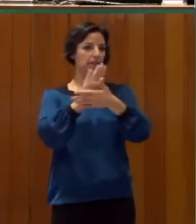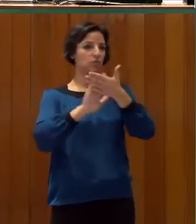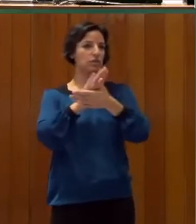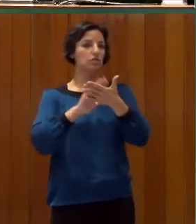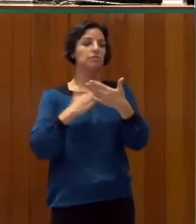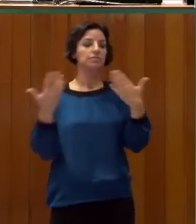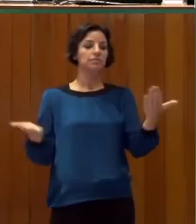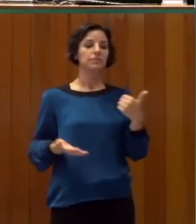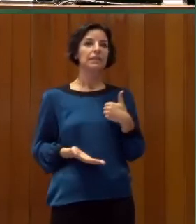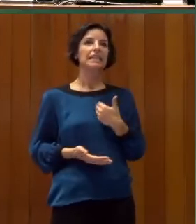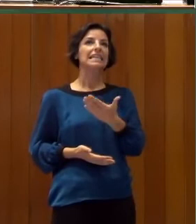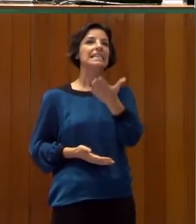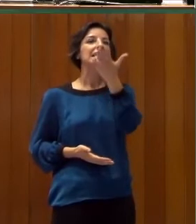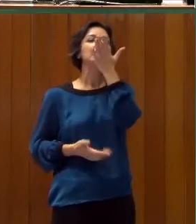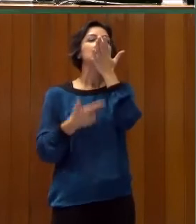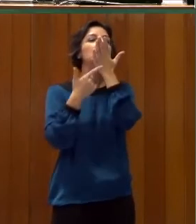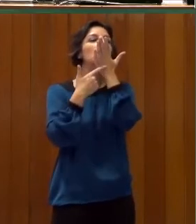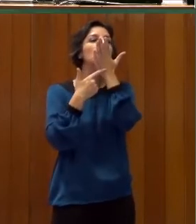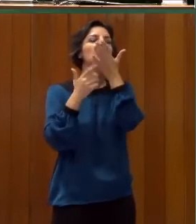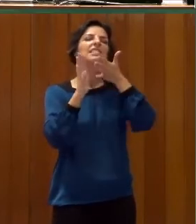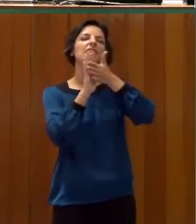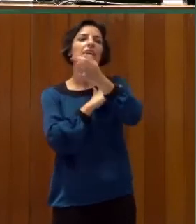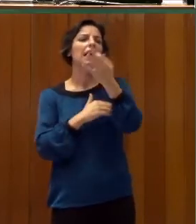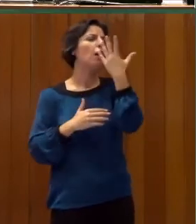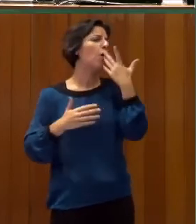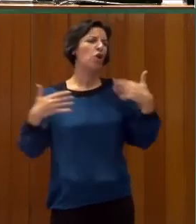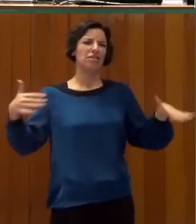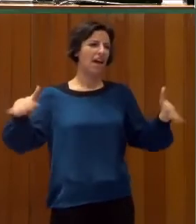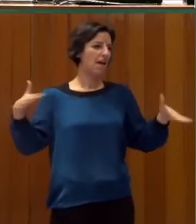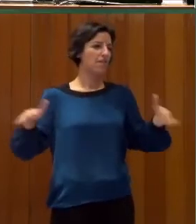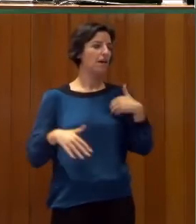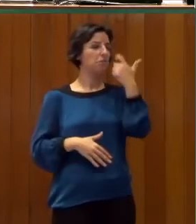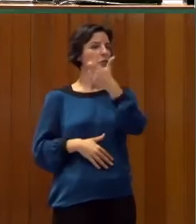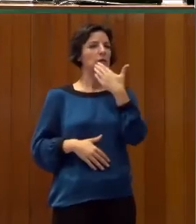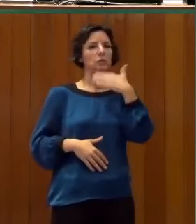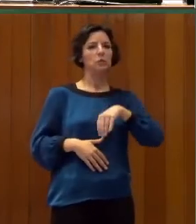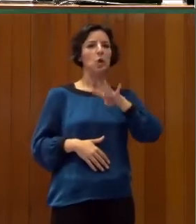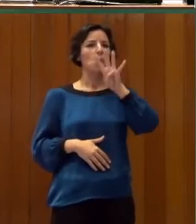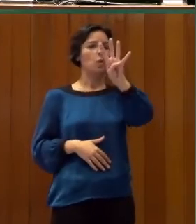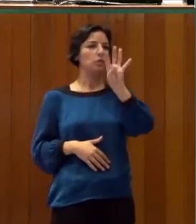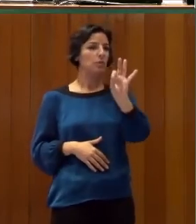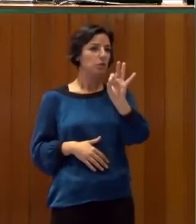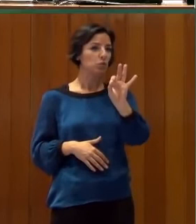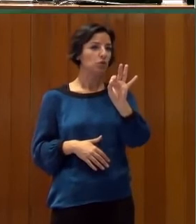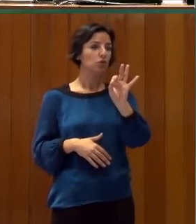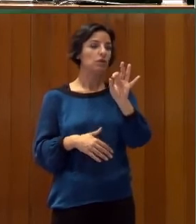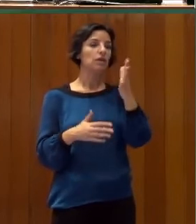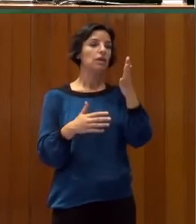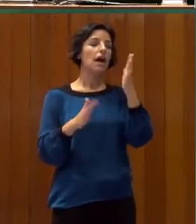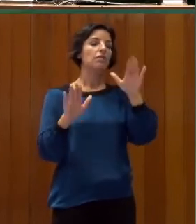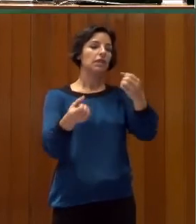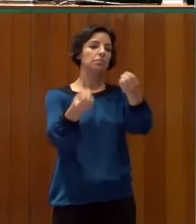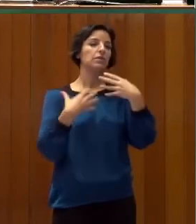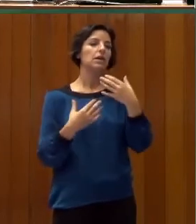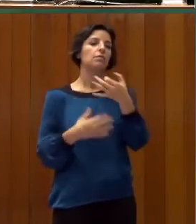al significado del signo ignorando el color de la mano. Dura 4 minutos aproximadamente y mide número de